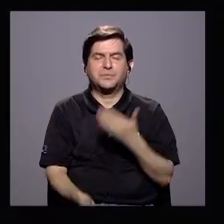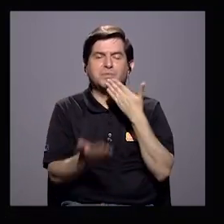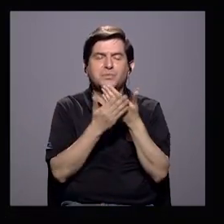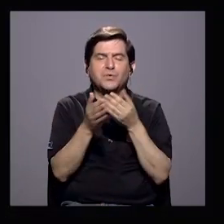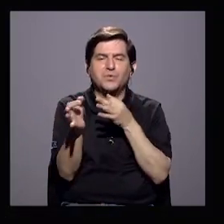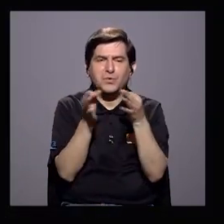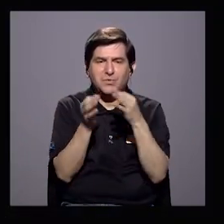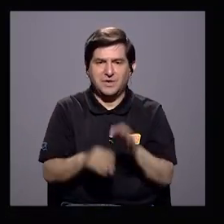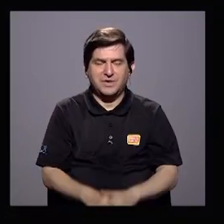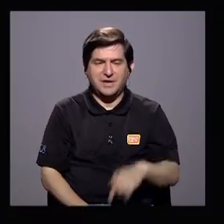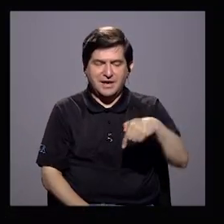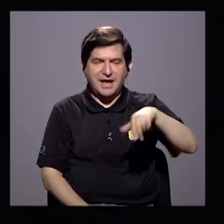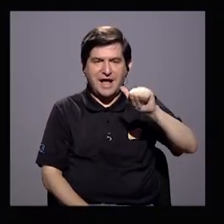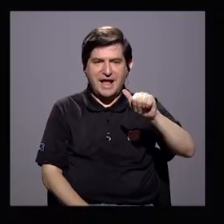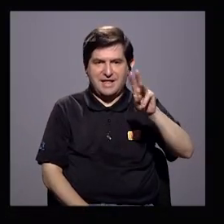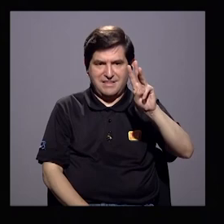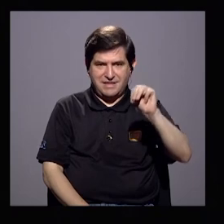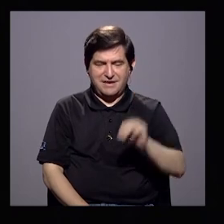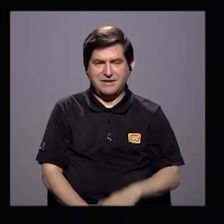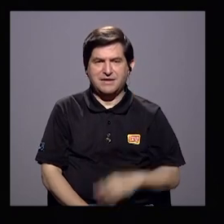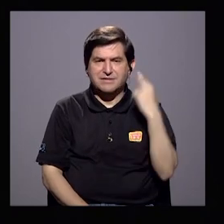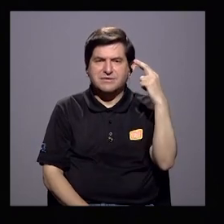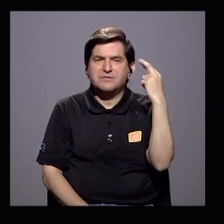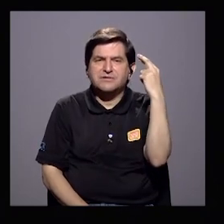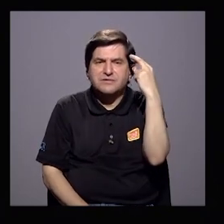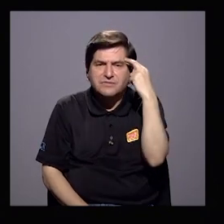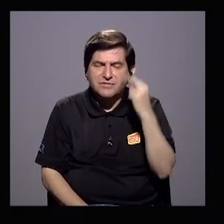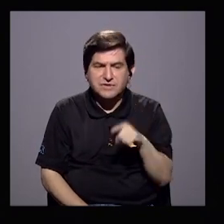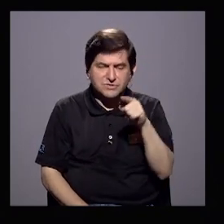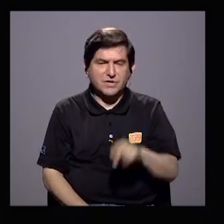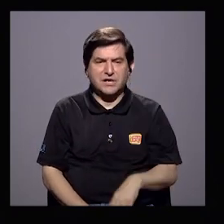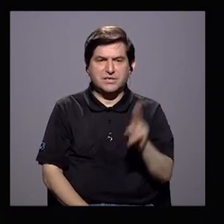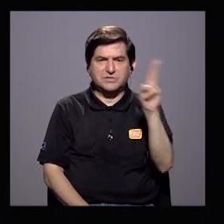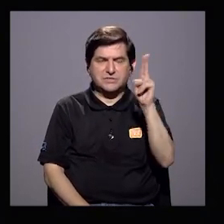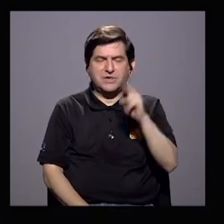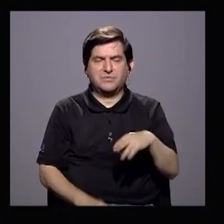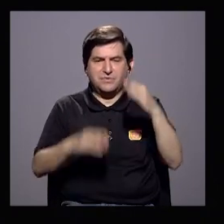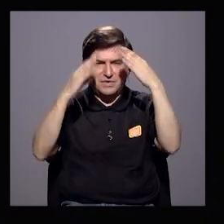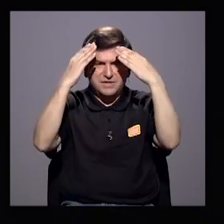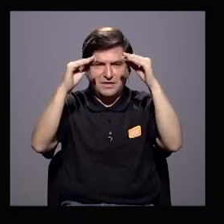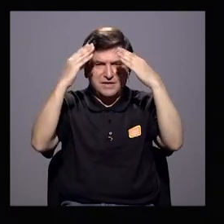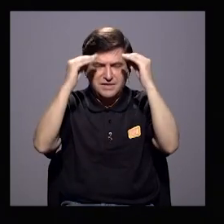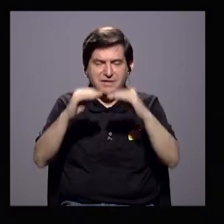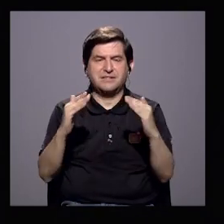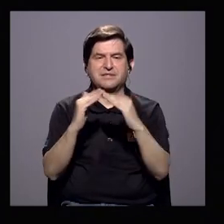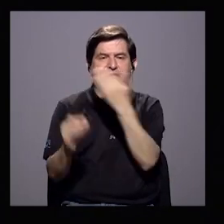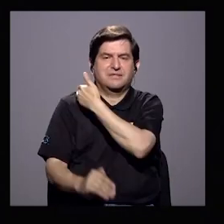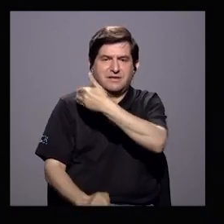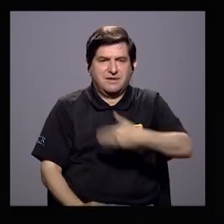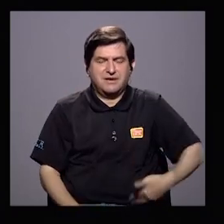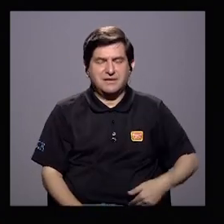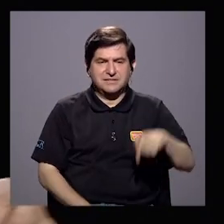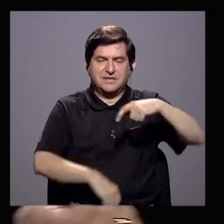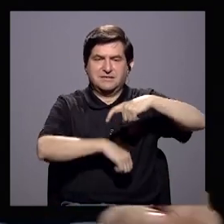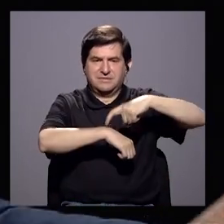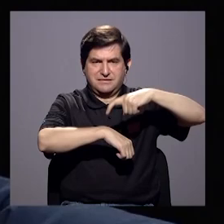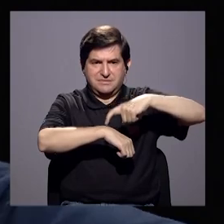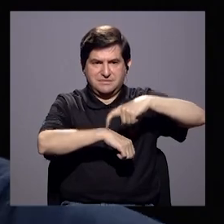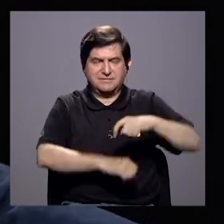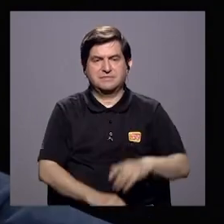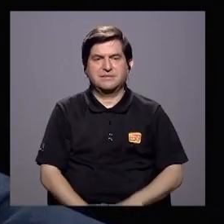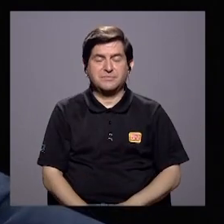buena explicación estamos con madera no reflexionando sobre esa unidad de datos de casa presidencial que en estos días